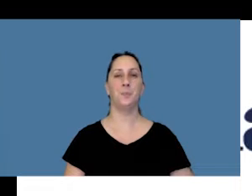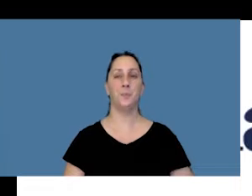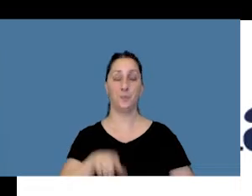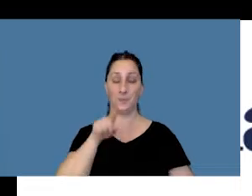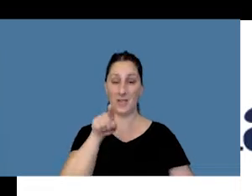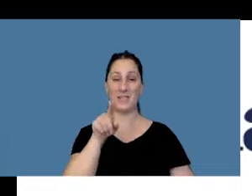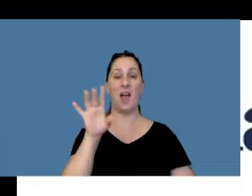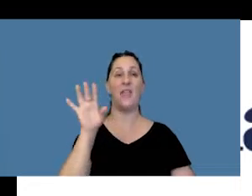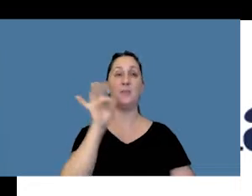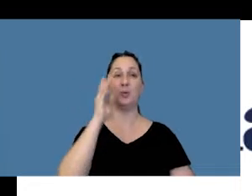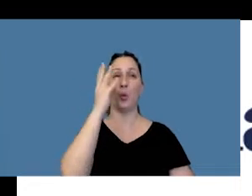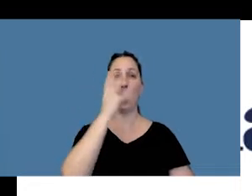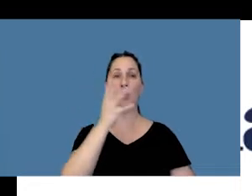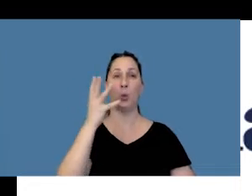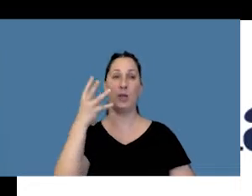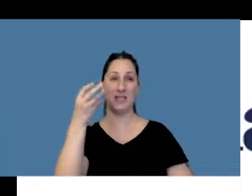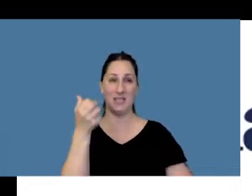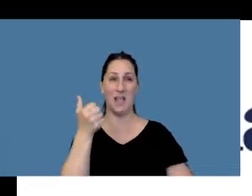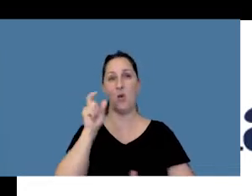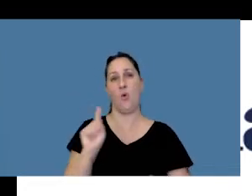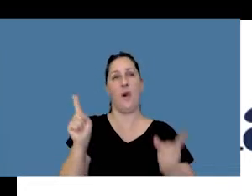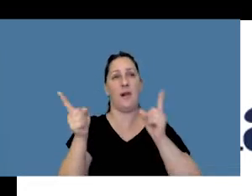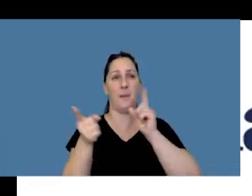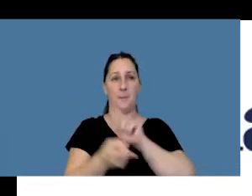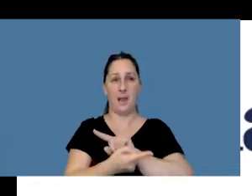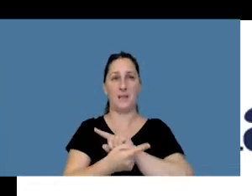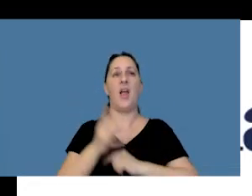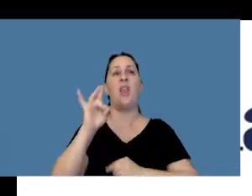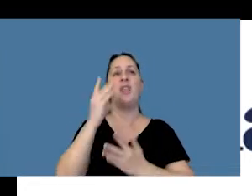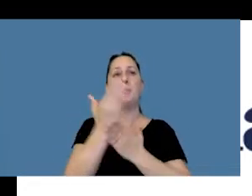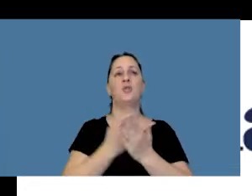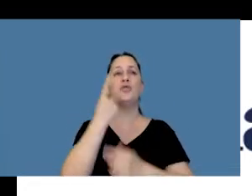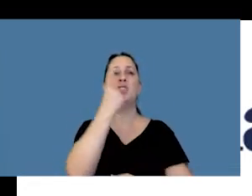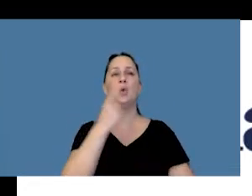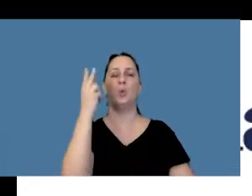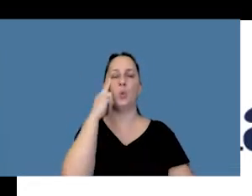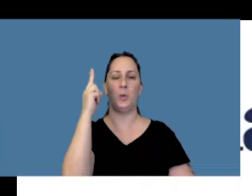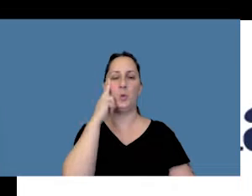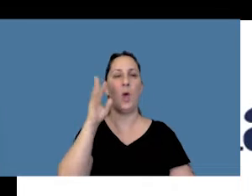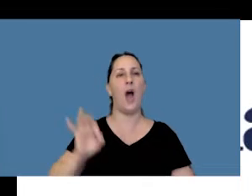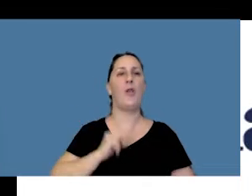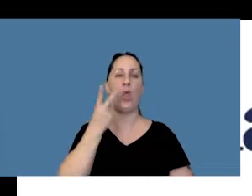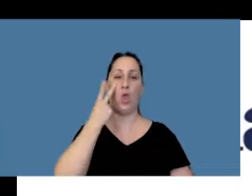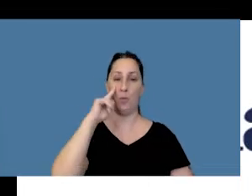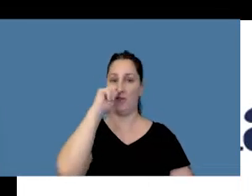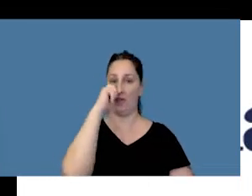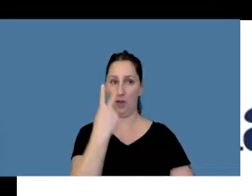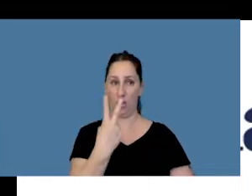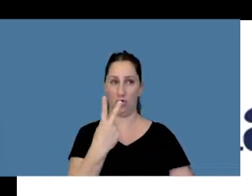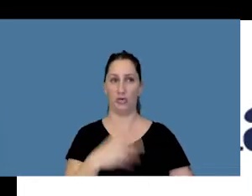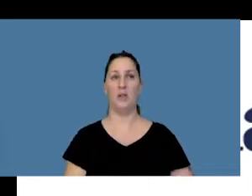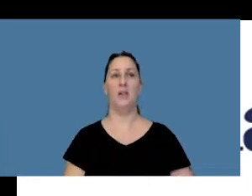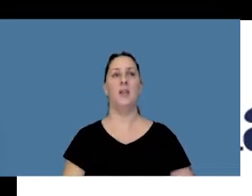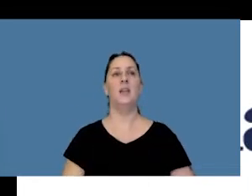disposición 446 hoy es reemplazada por la disposición 199 del 2022, y que